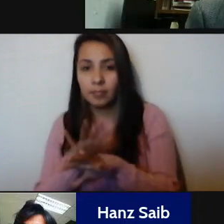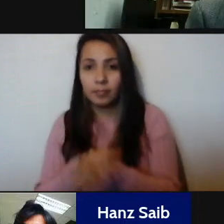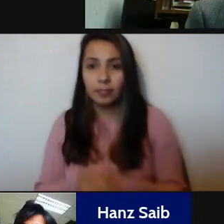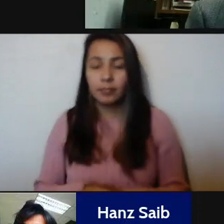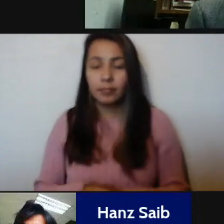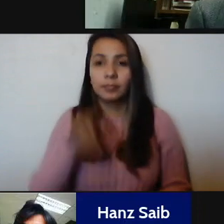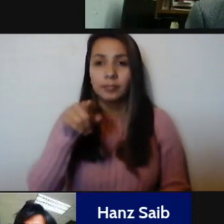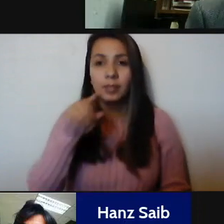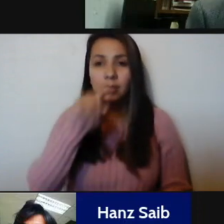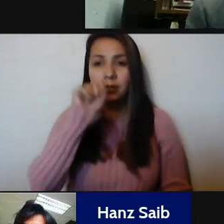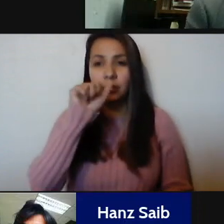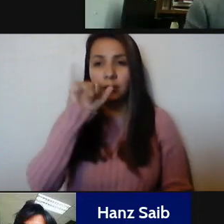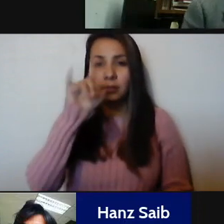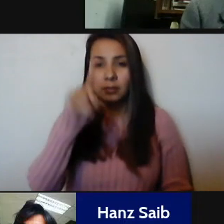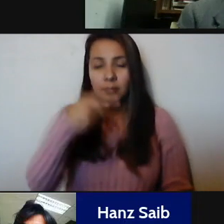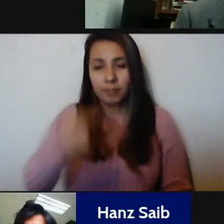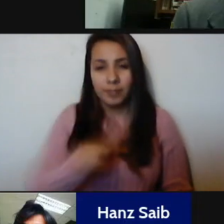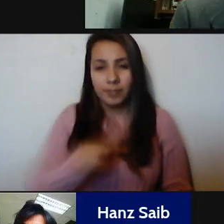las moléculas?